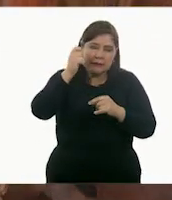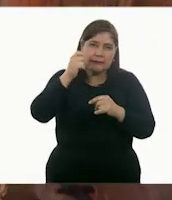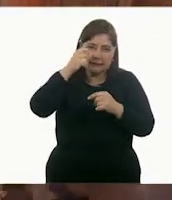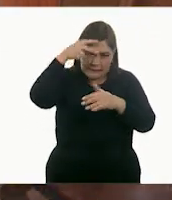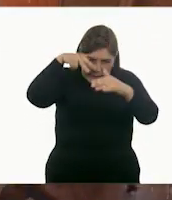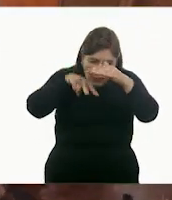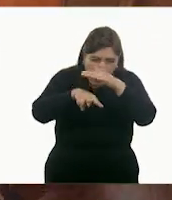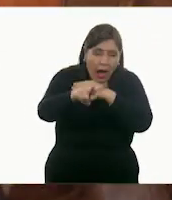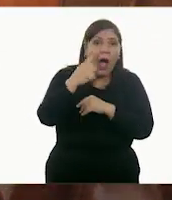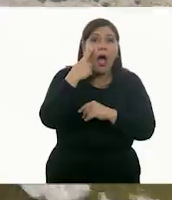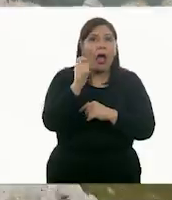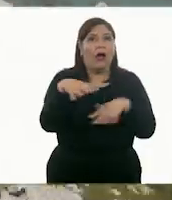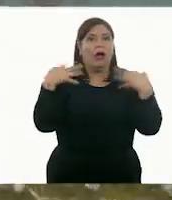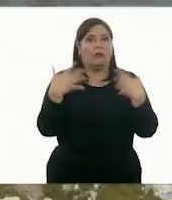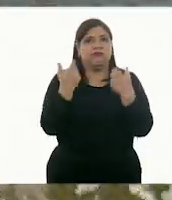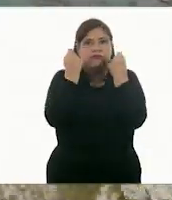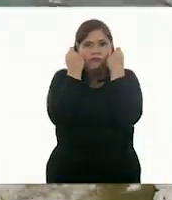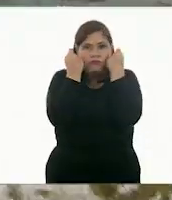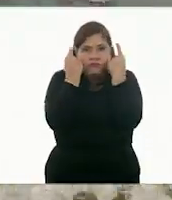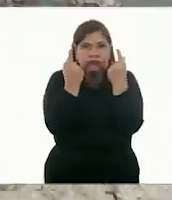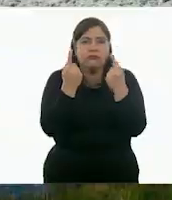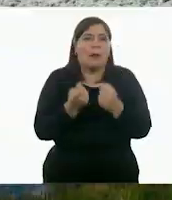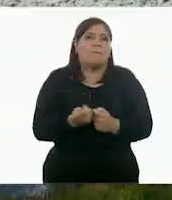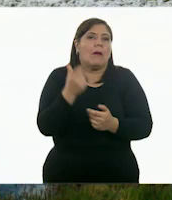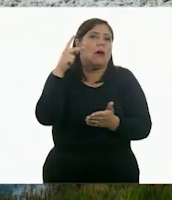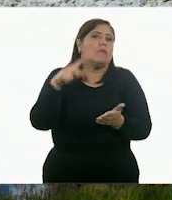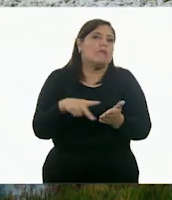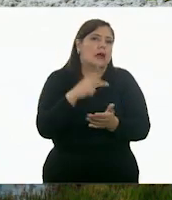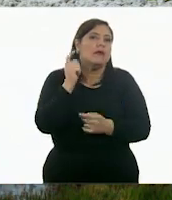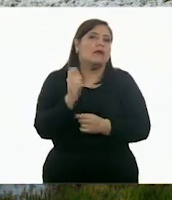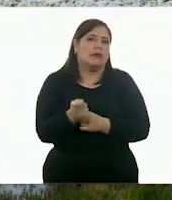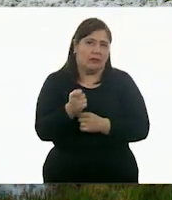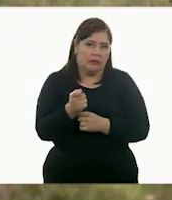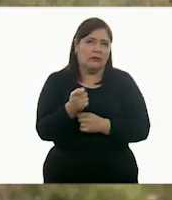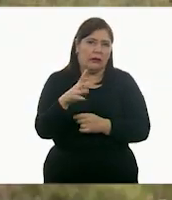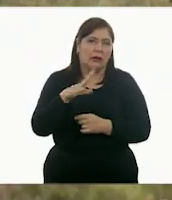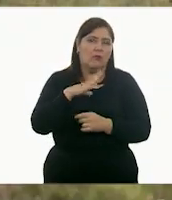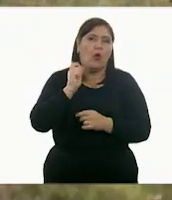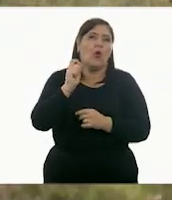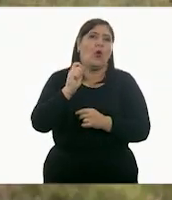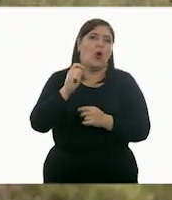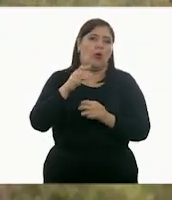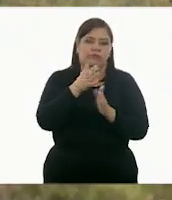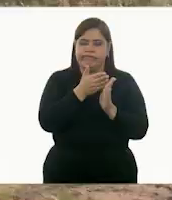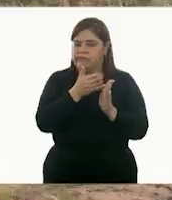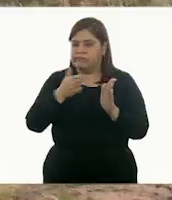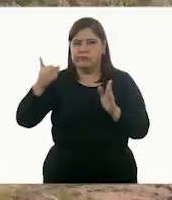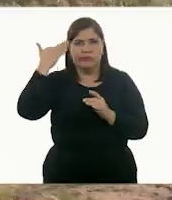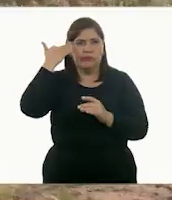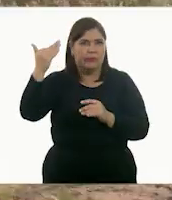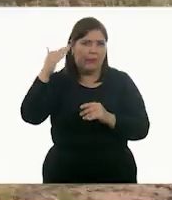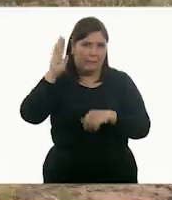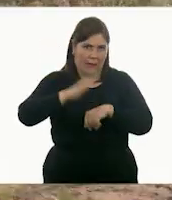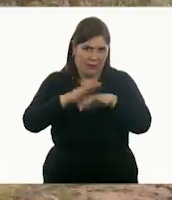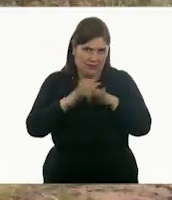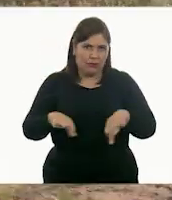mundo sorprendente se revela por primera vez justo en su mejor momento.